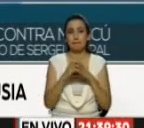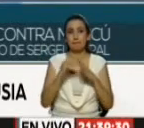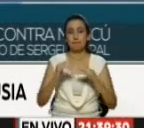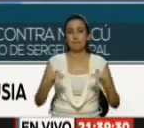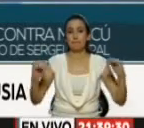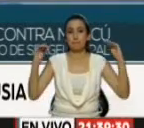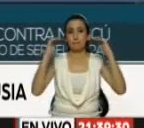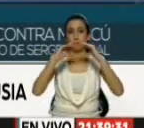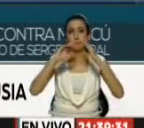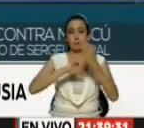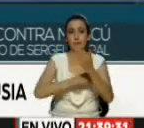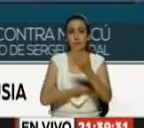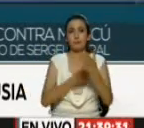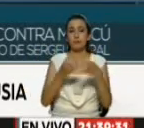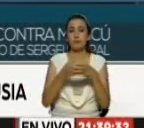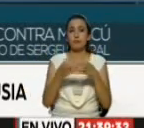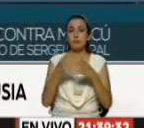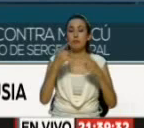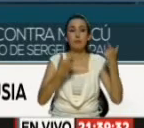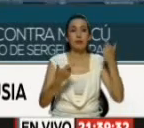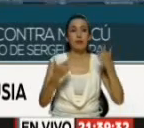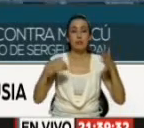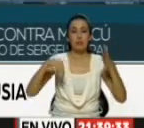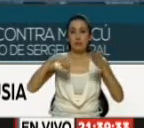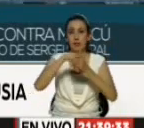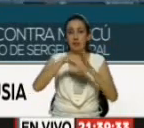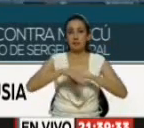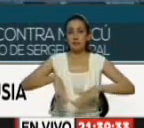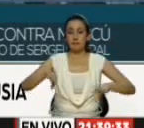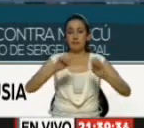ambas potencias. Entre ellas se pondrán límites